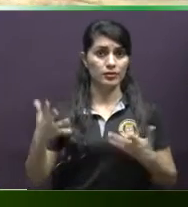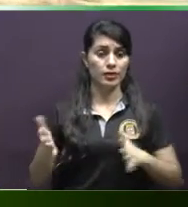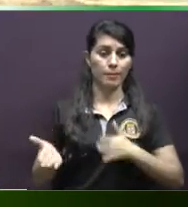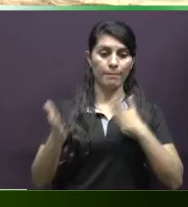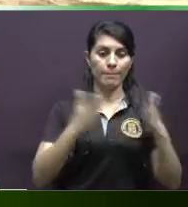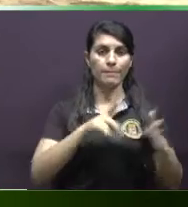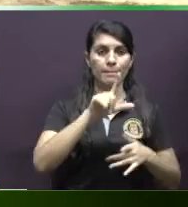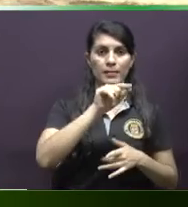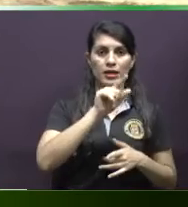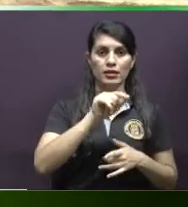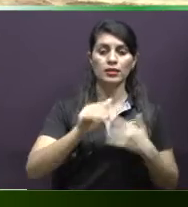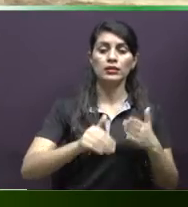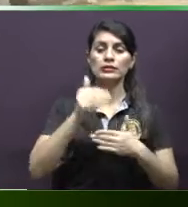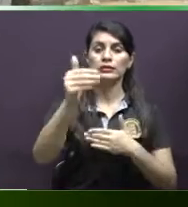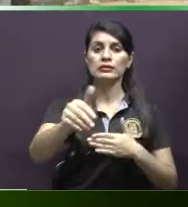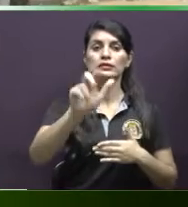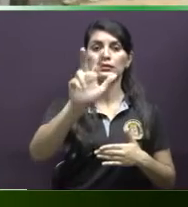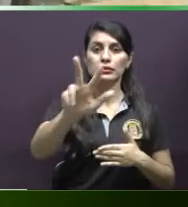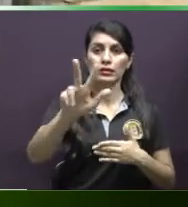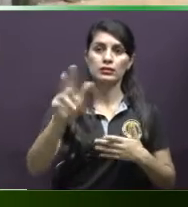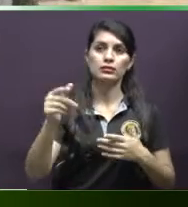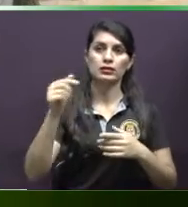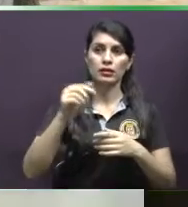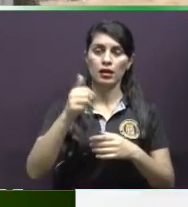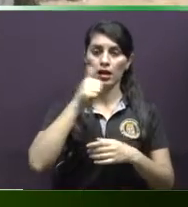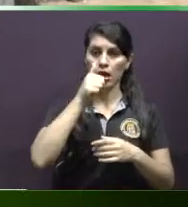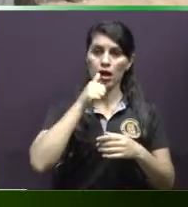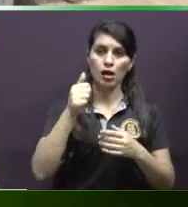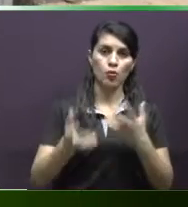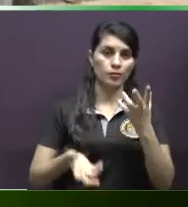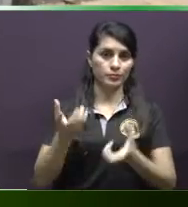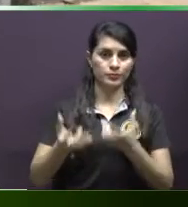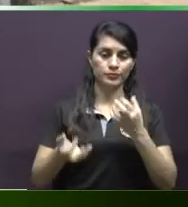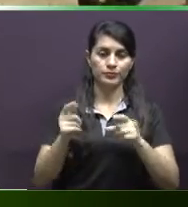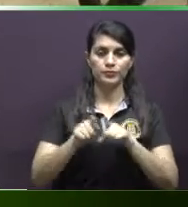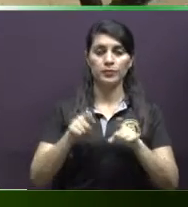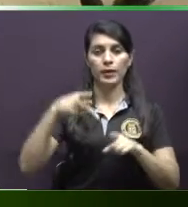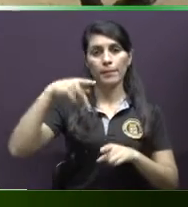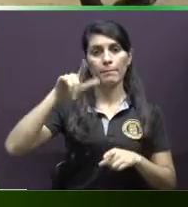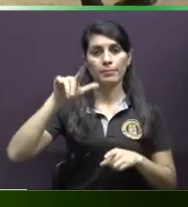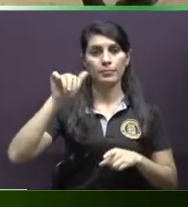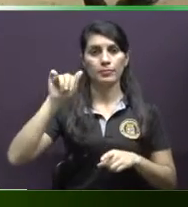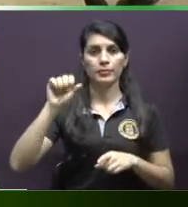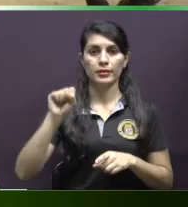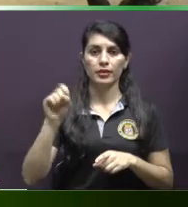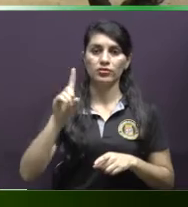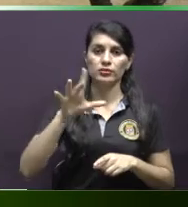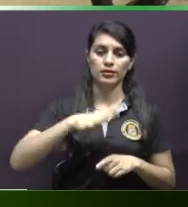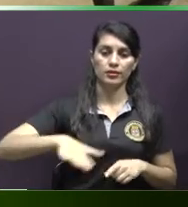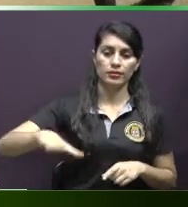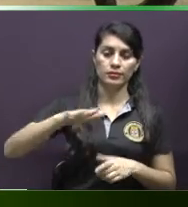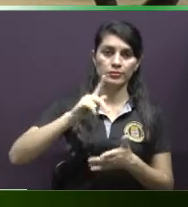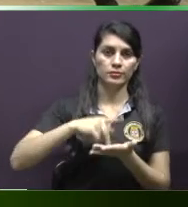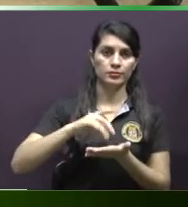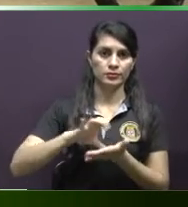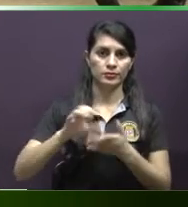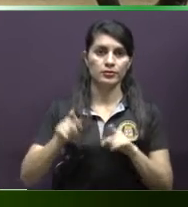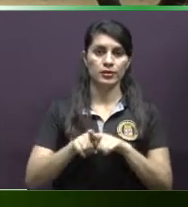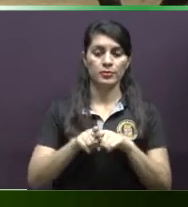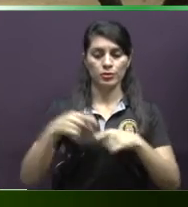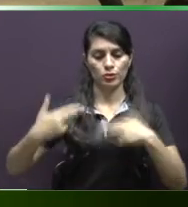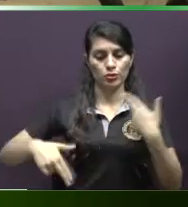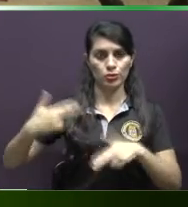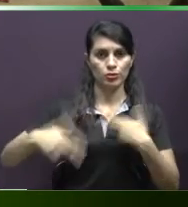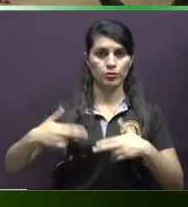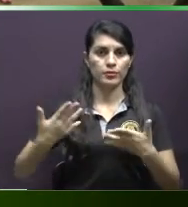al igual se construyeron 3 en agua caliente y 2 letrinas en las pilas éstas son del sector de puerto cortez y ya en el sector